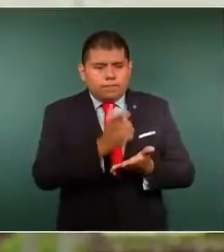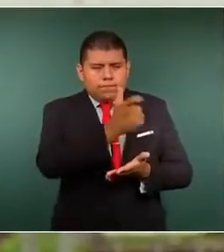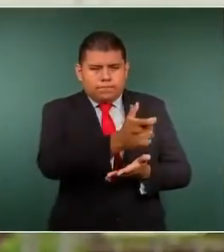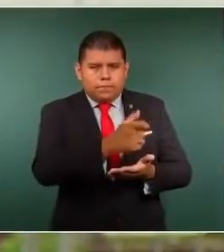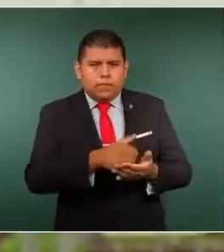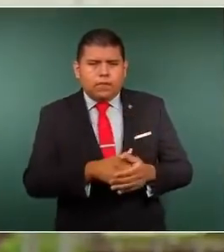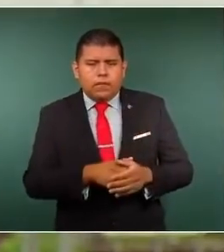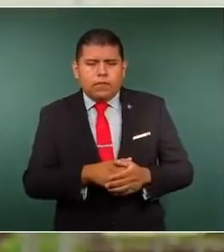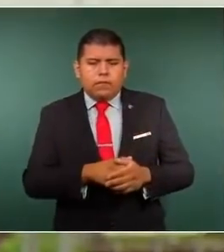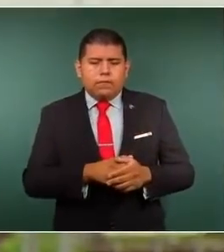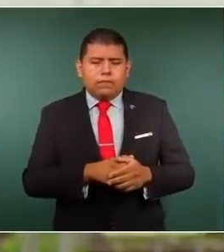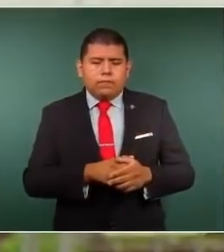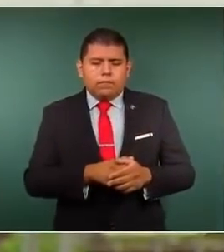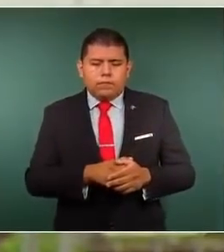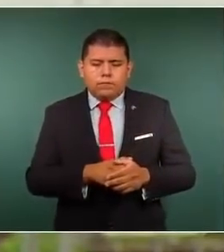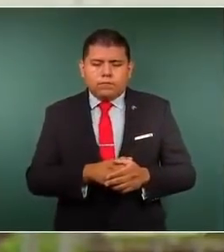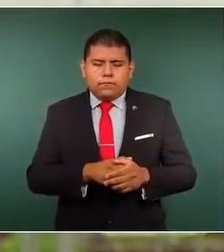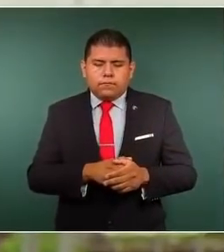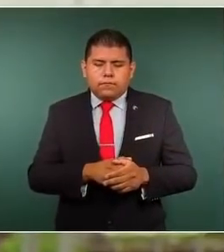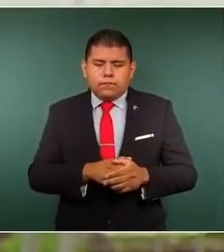permitan por boca